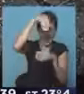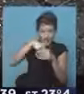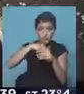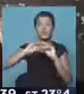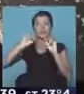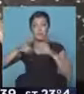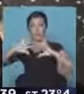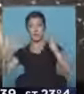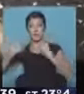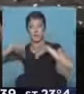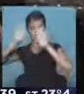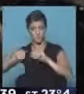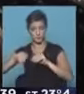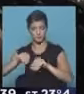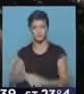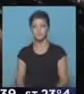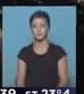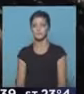el mundo